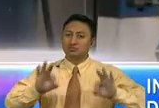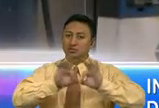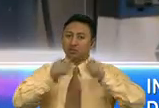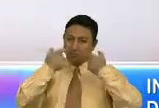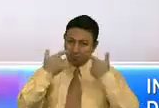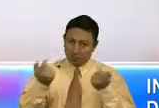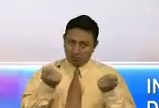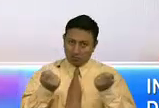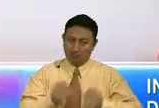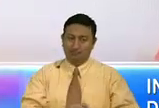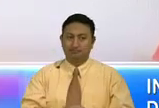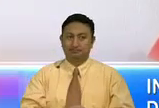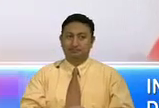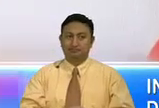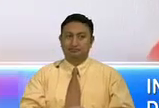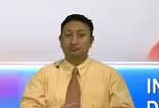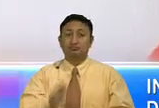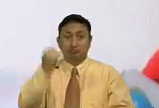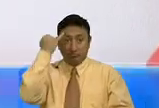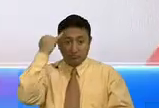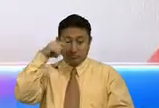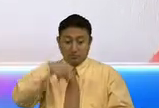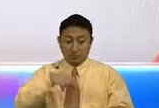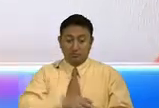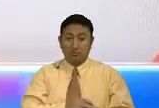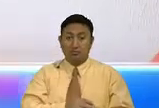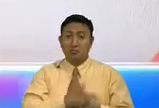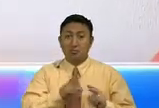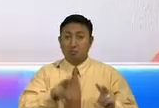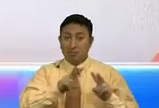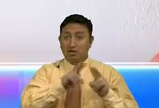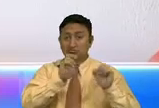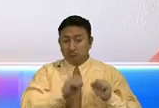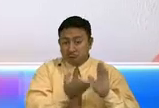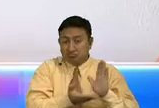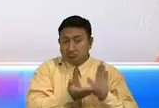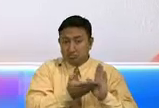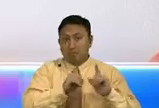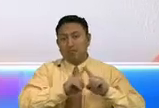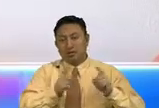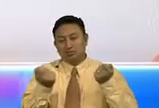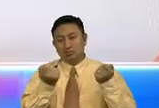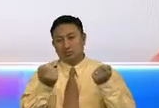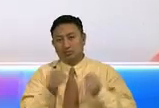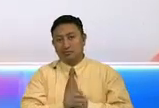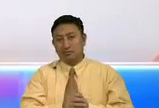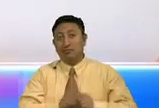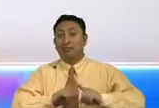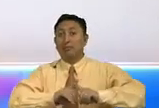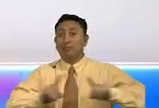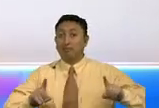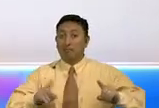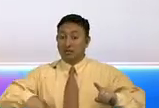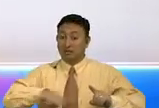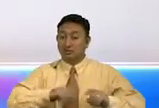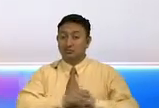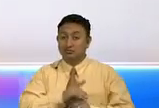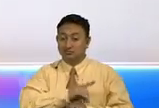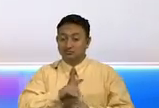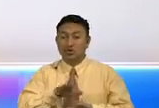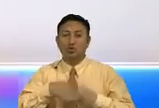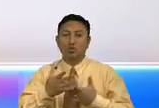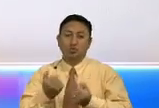frontera. La idea es que sí debe haber un incremento de todas maneras regulado, pero justamente que haya también medidas de